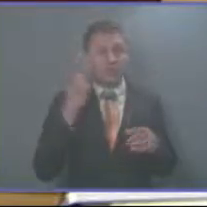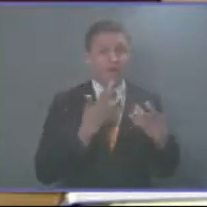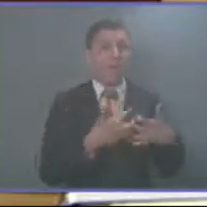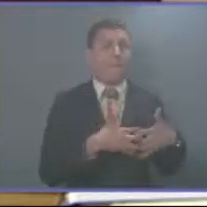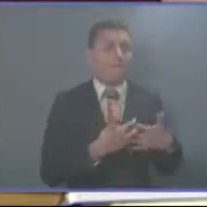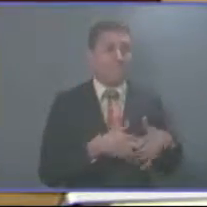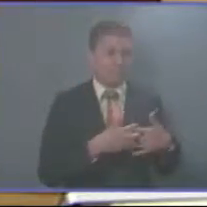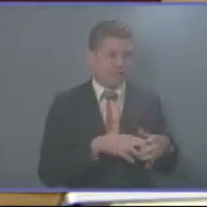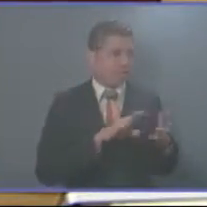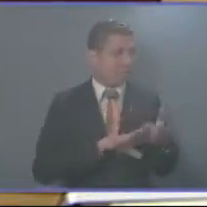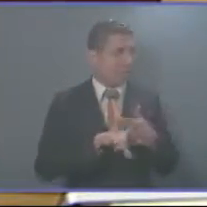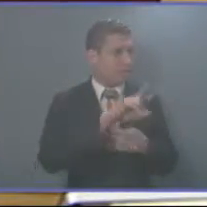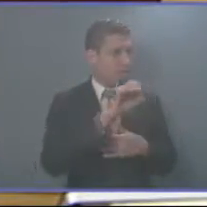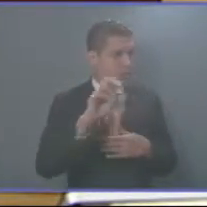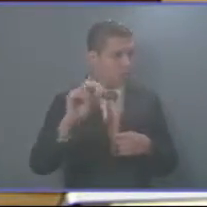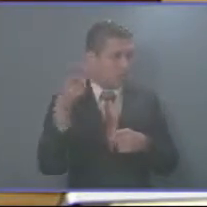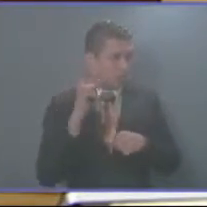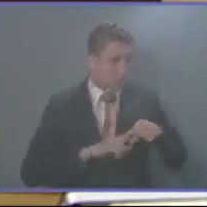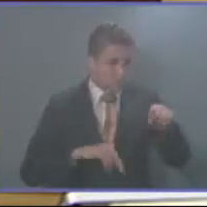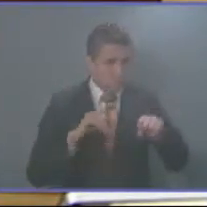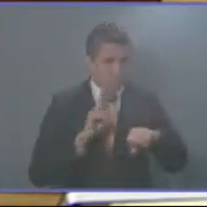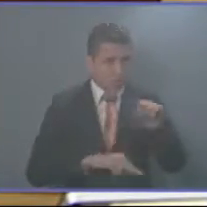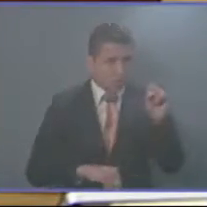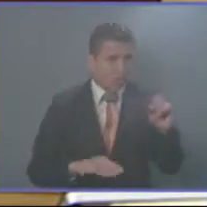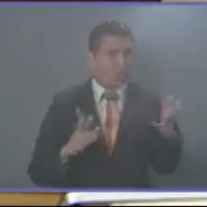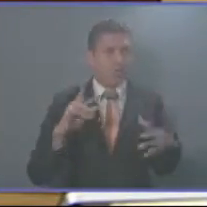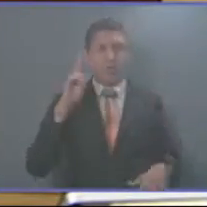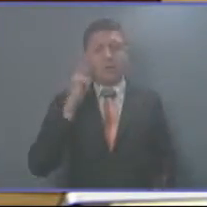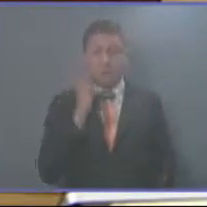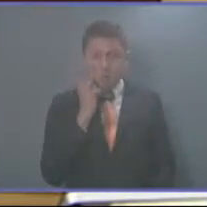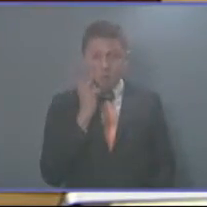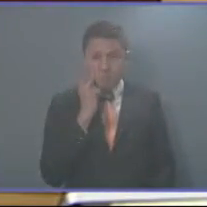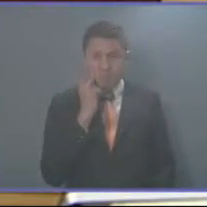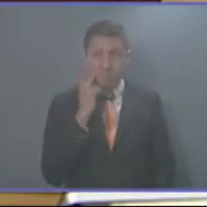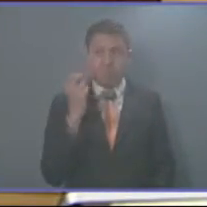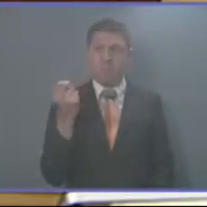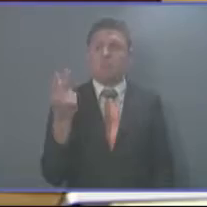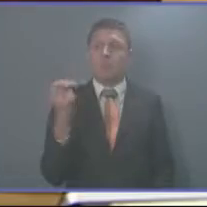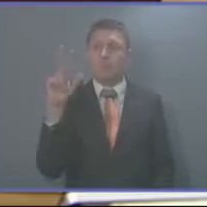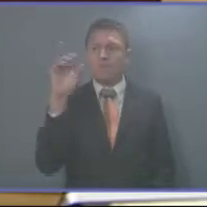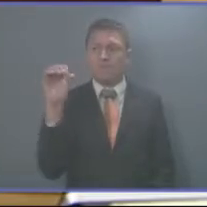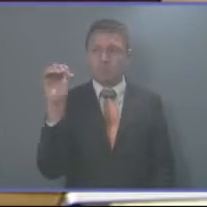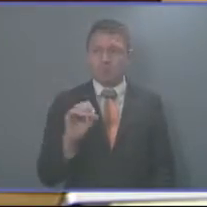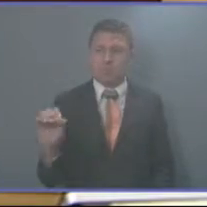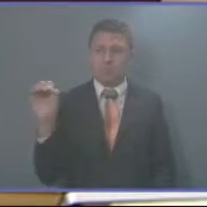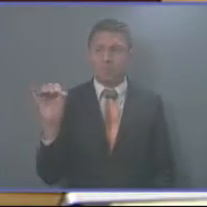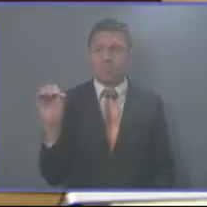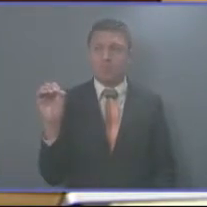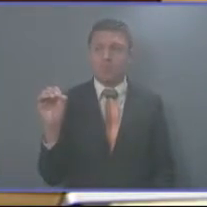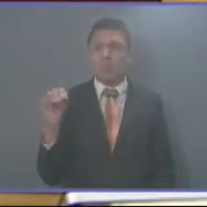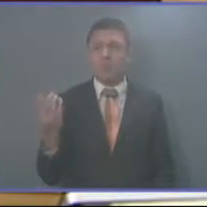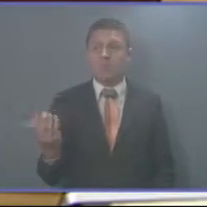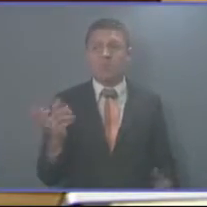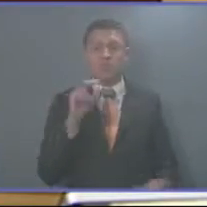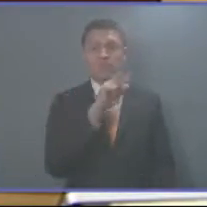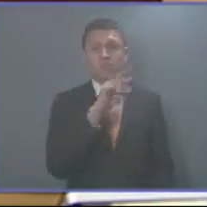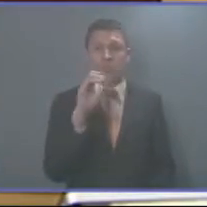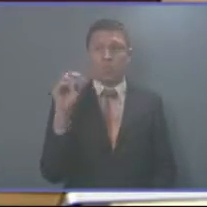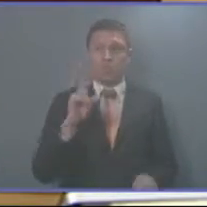usuario, es a la empresa. ¿Qué significa el 13% de